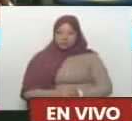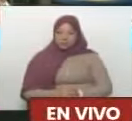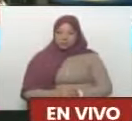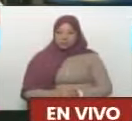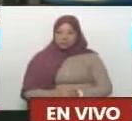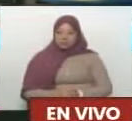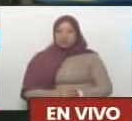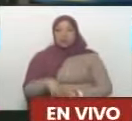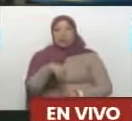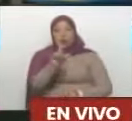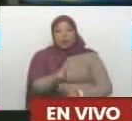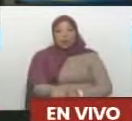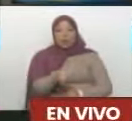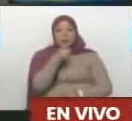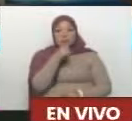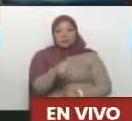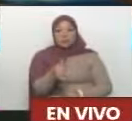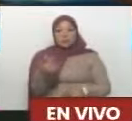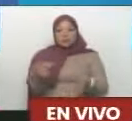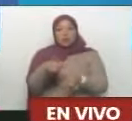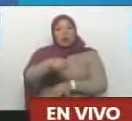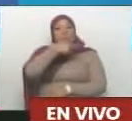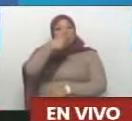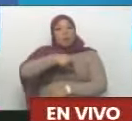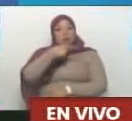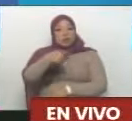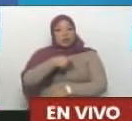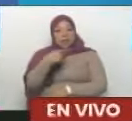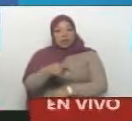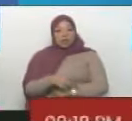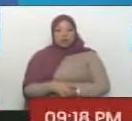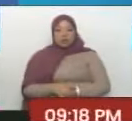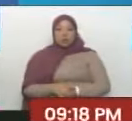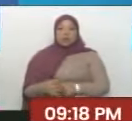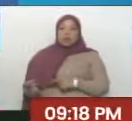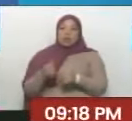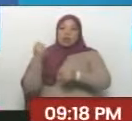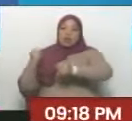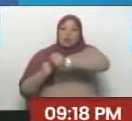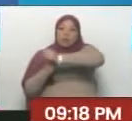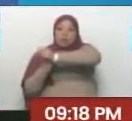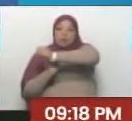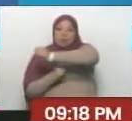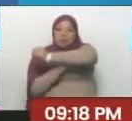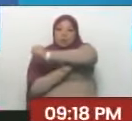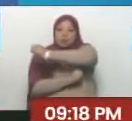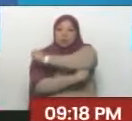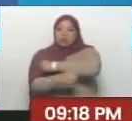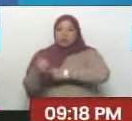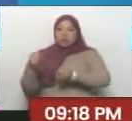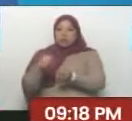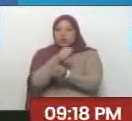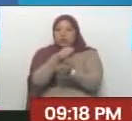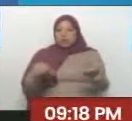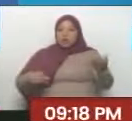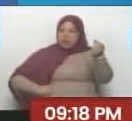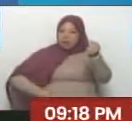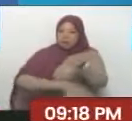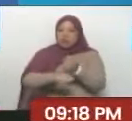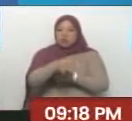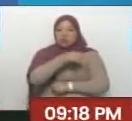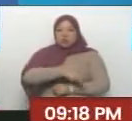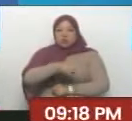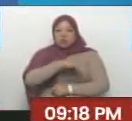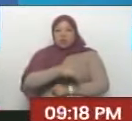Y el establecimiento de una política de base para garantizar apoyo